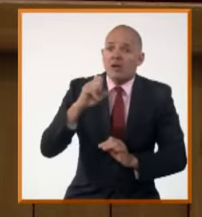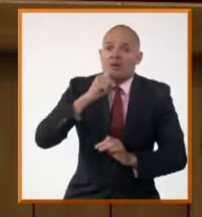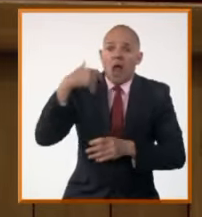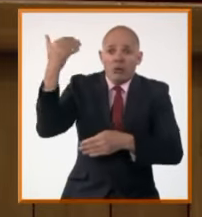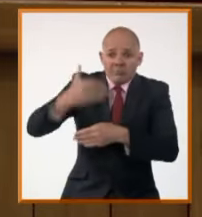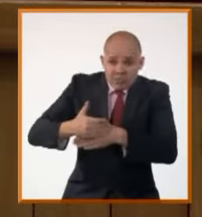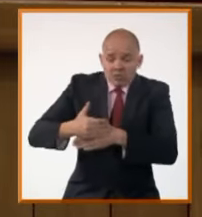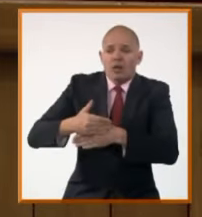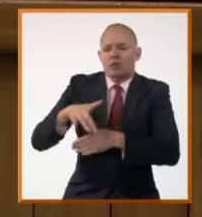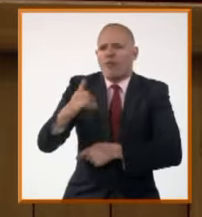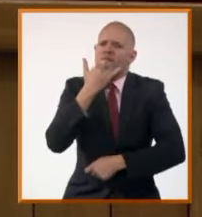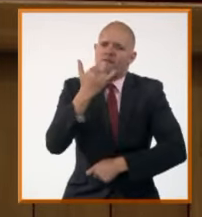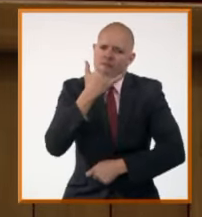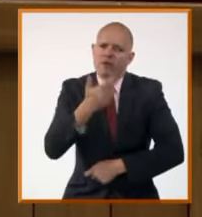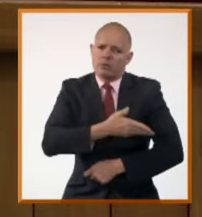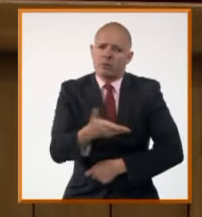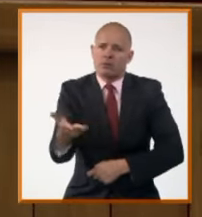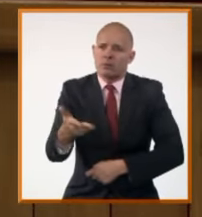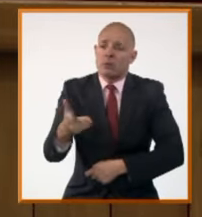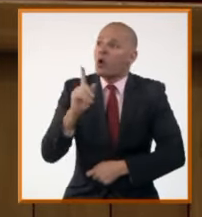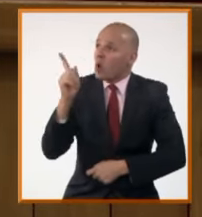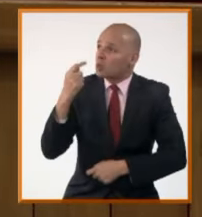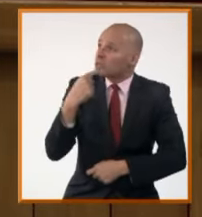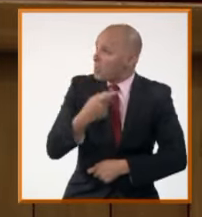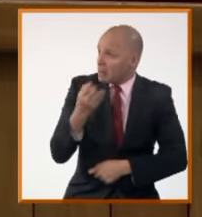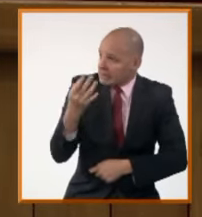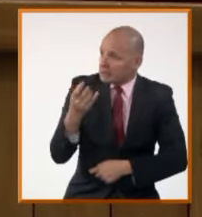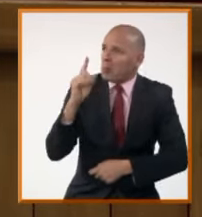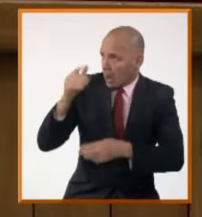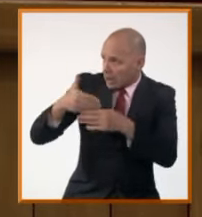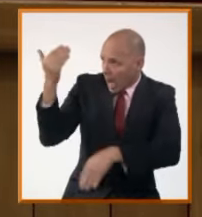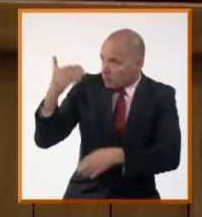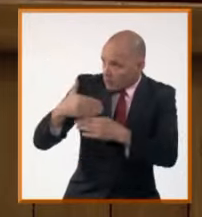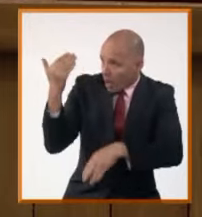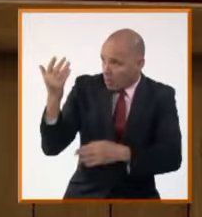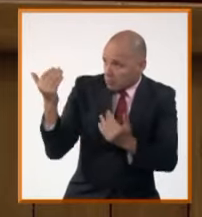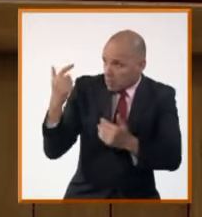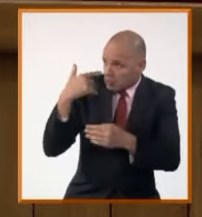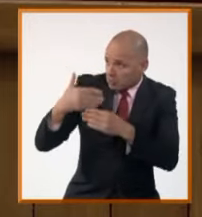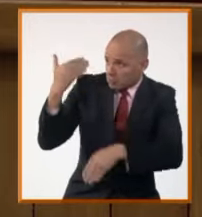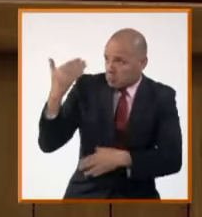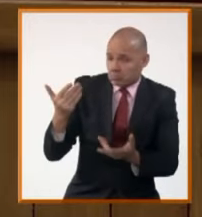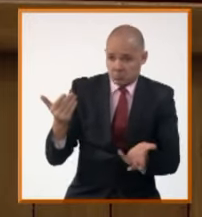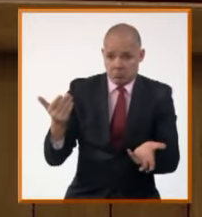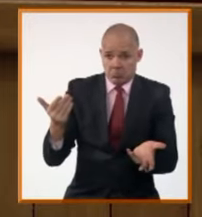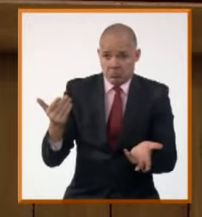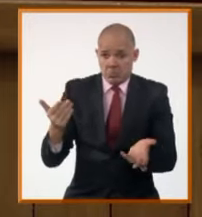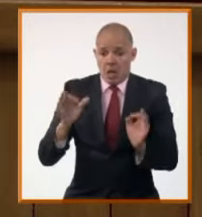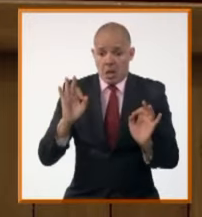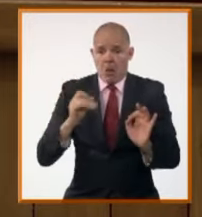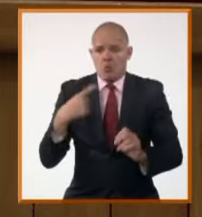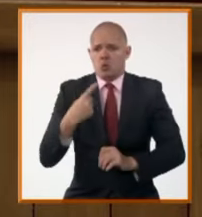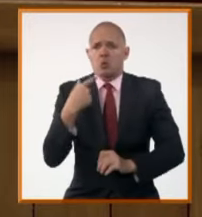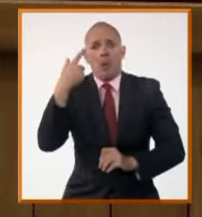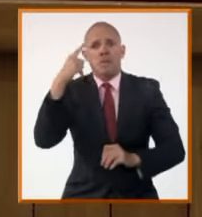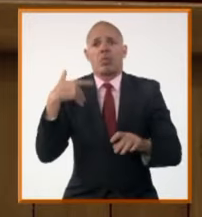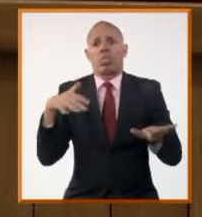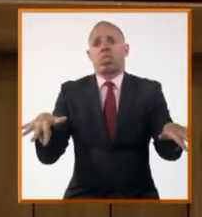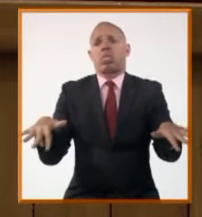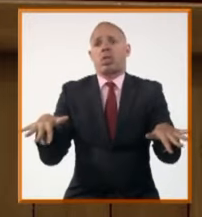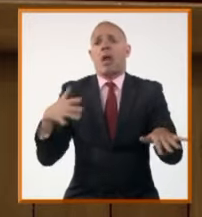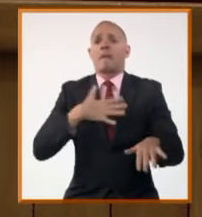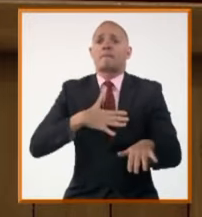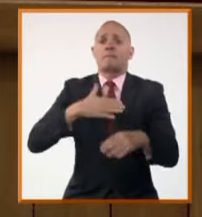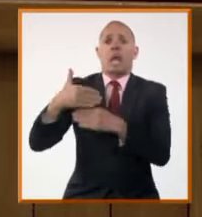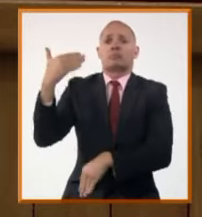todo este pueblo sin el bloqueo. Pero nosotros no estamos sentados esperando que quiten el bloqueo. Y tenemos